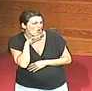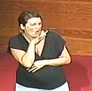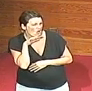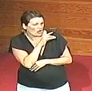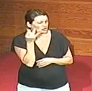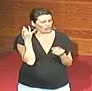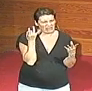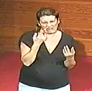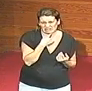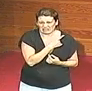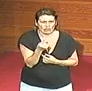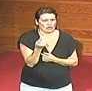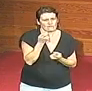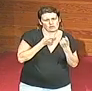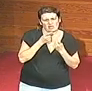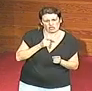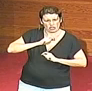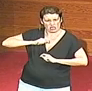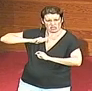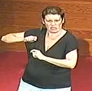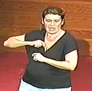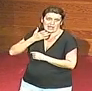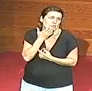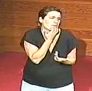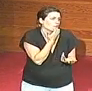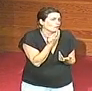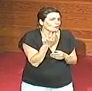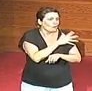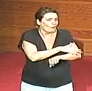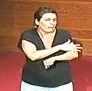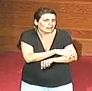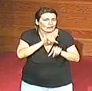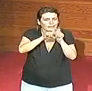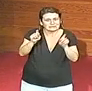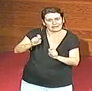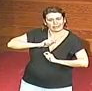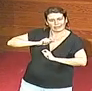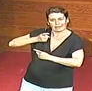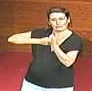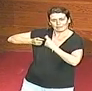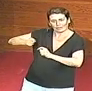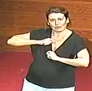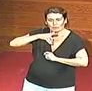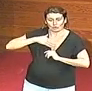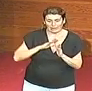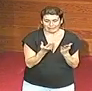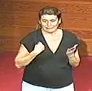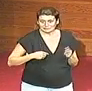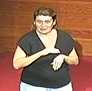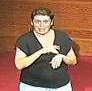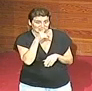y utilizando informaciones que le pasa a alguien del gobierno, de una empresa, porque tienen todos un poco la misma agenda, es un